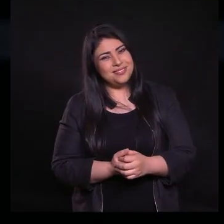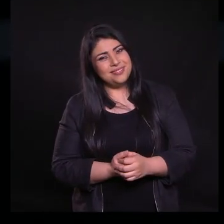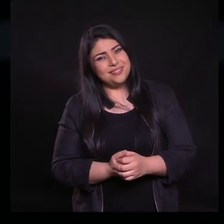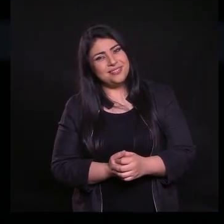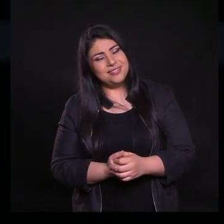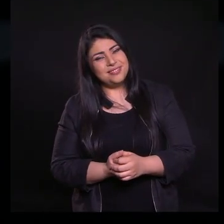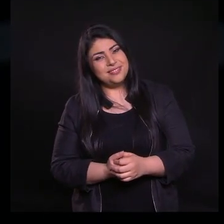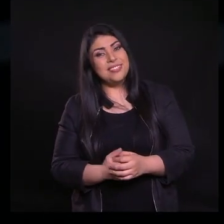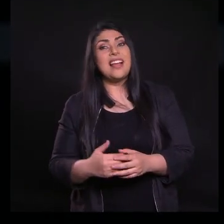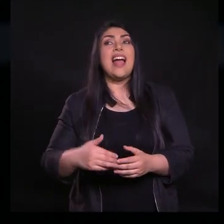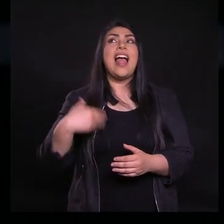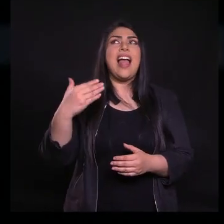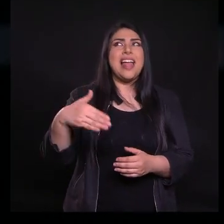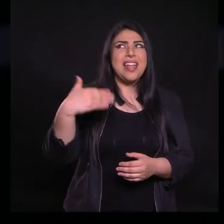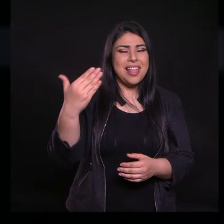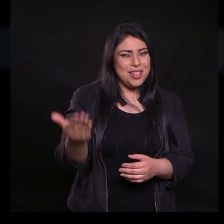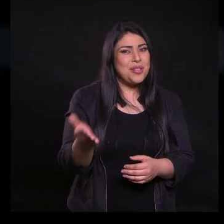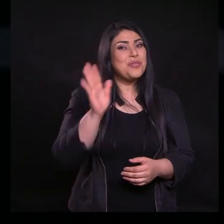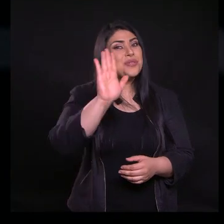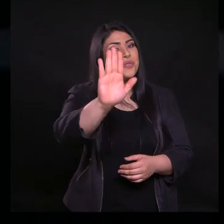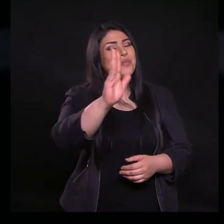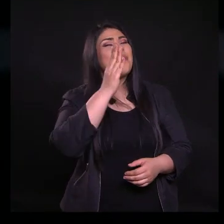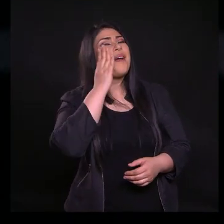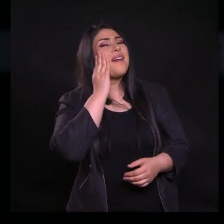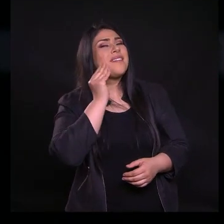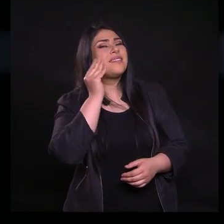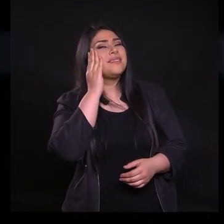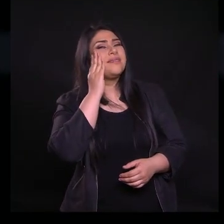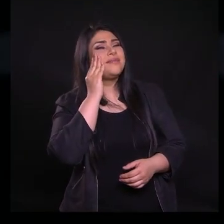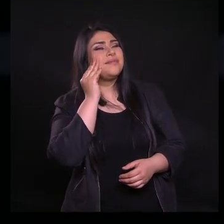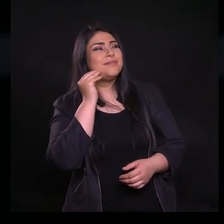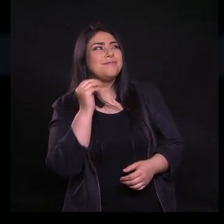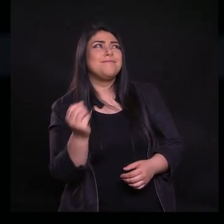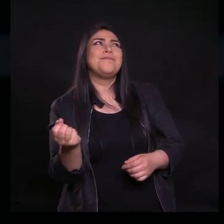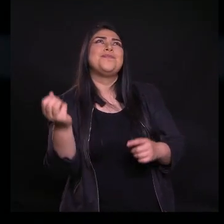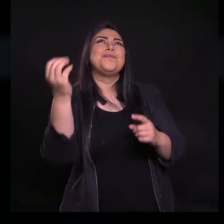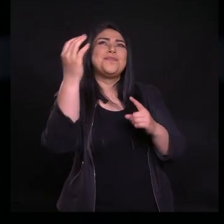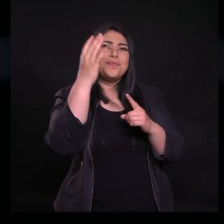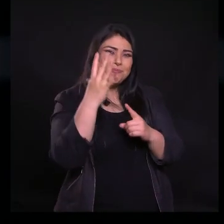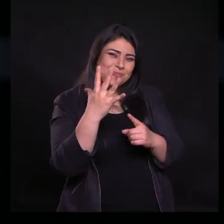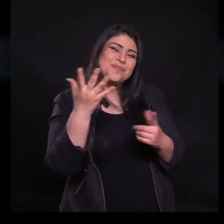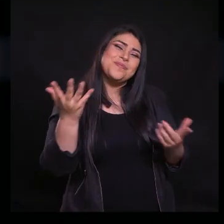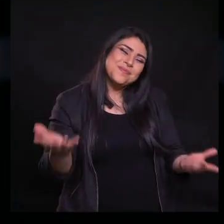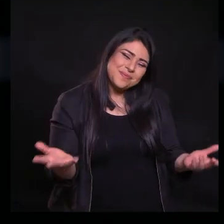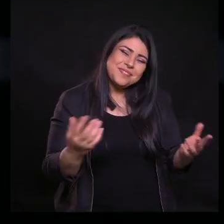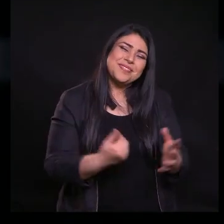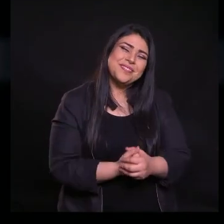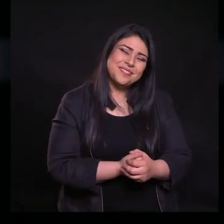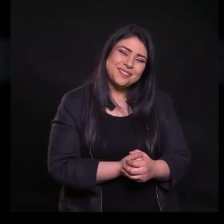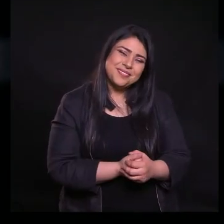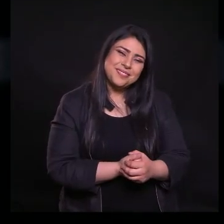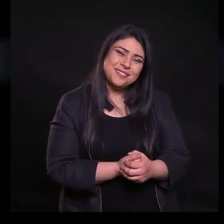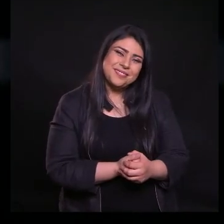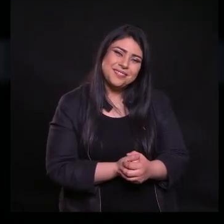y entonces empezarás a vivir con cada uno de los beneficios que él tiene para ti